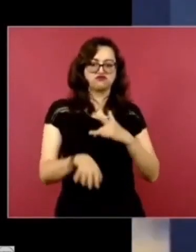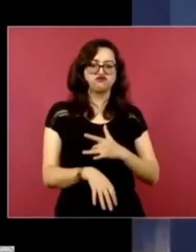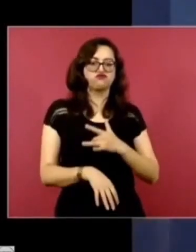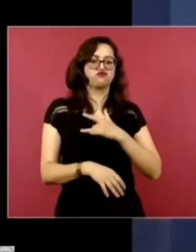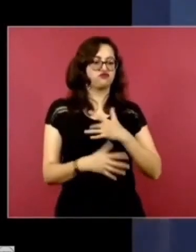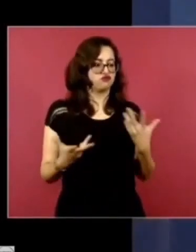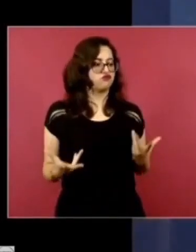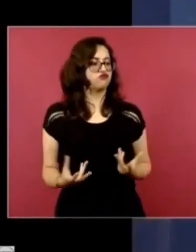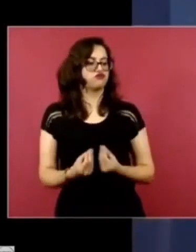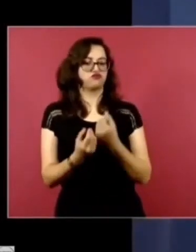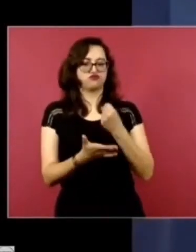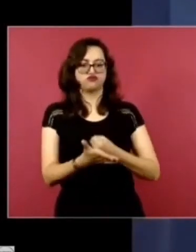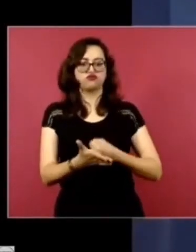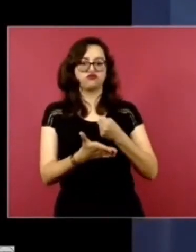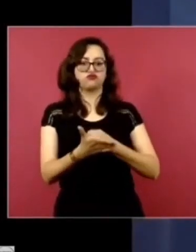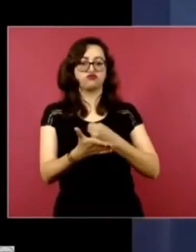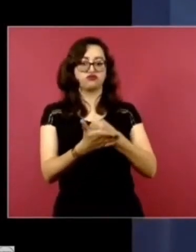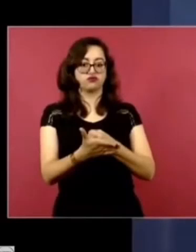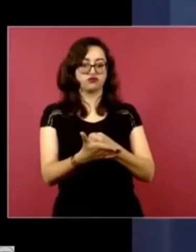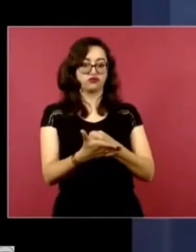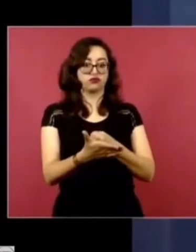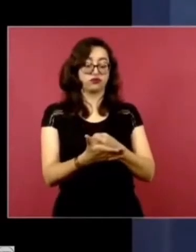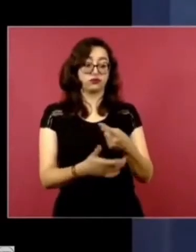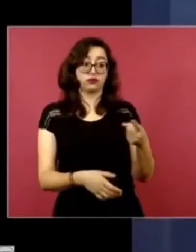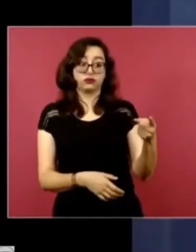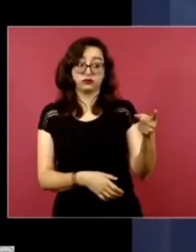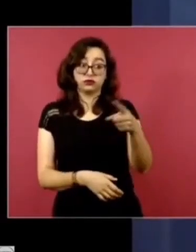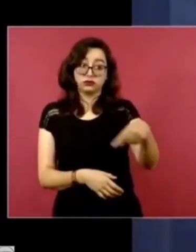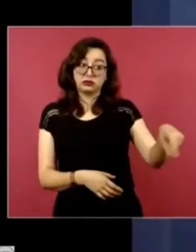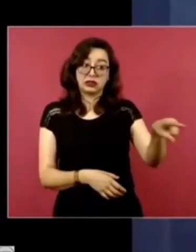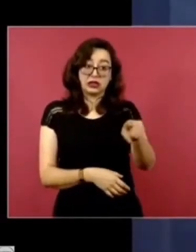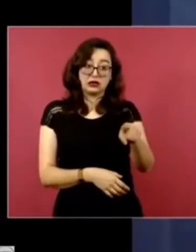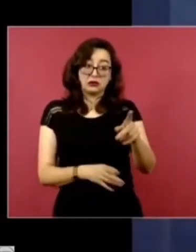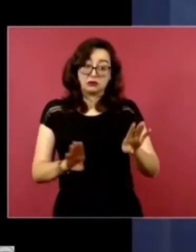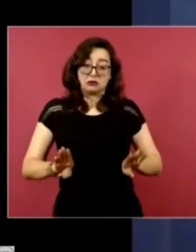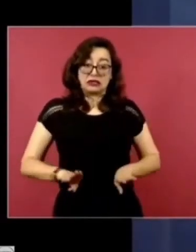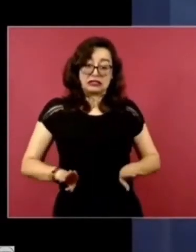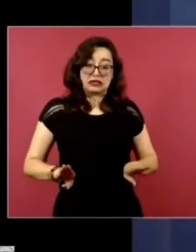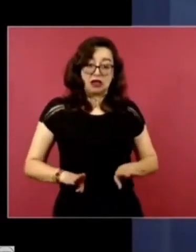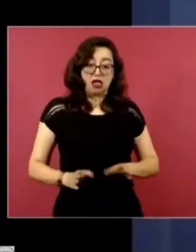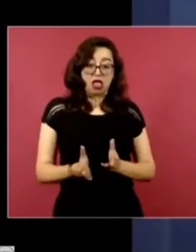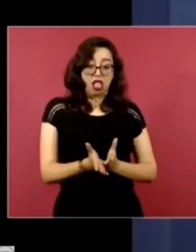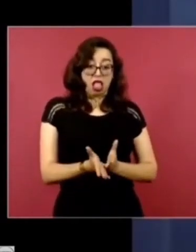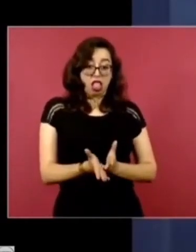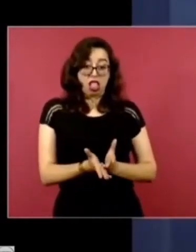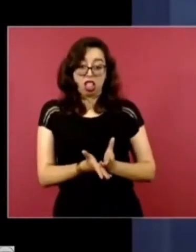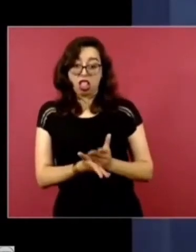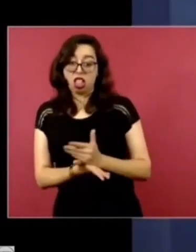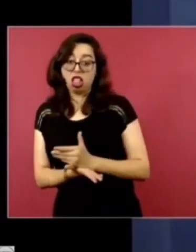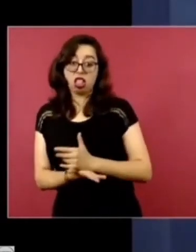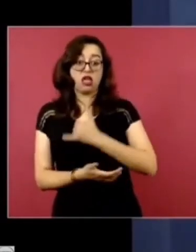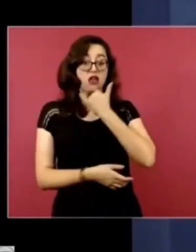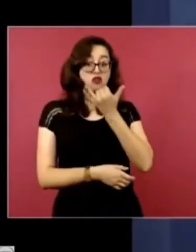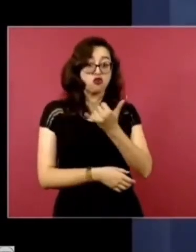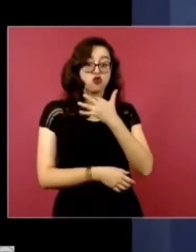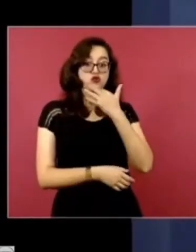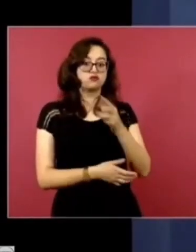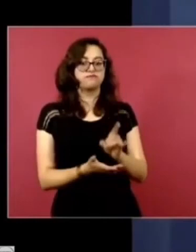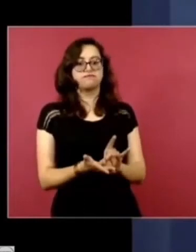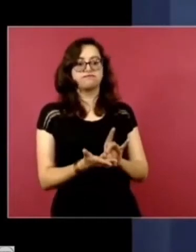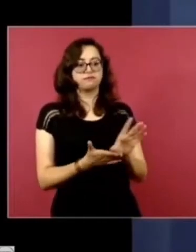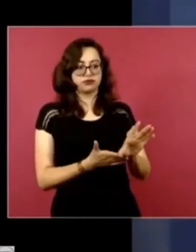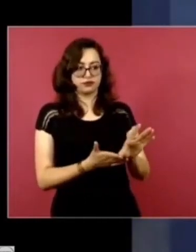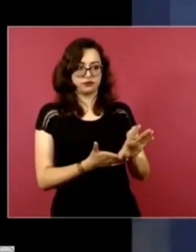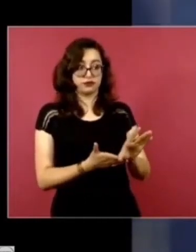si alguno de ellos se desvía, comete un error, un acto de corrupción, se le va a